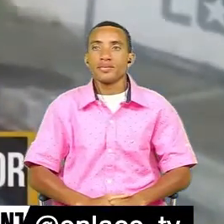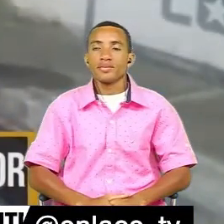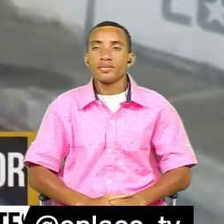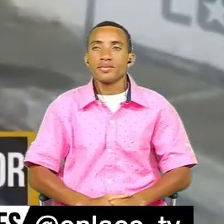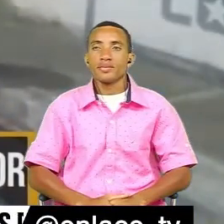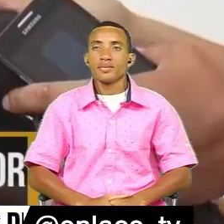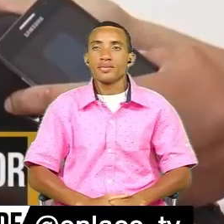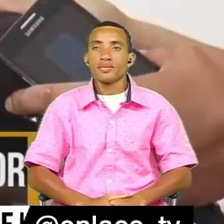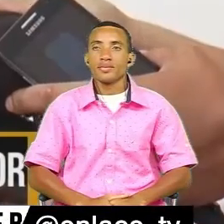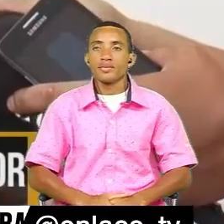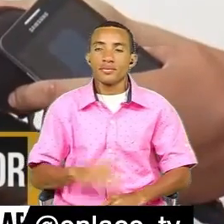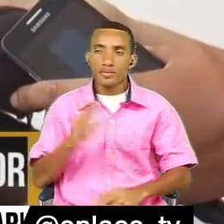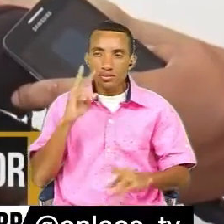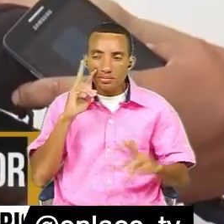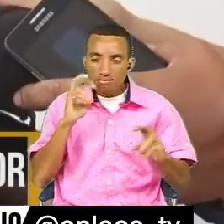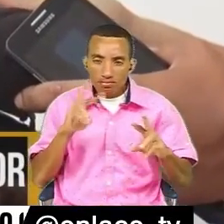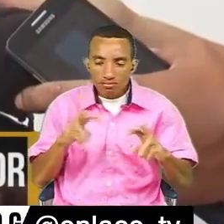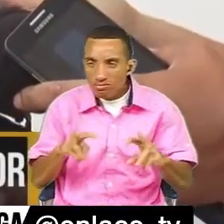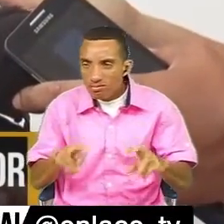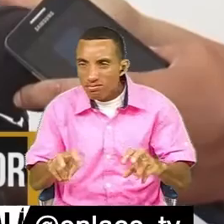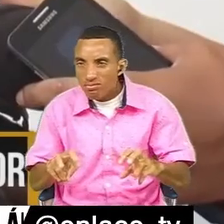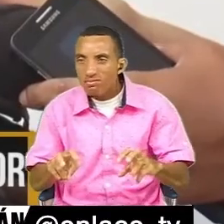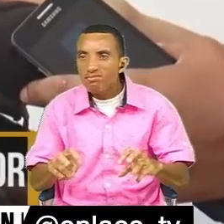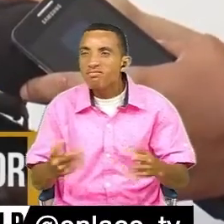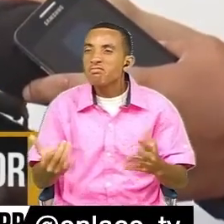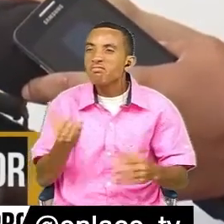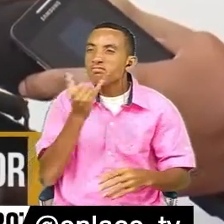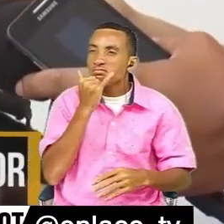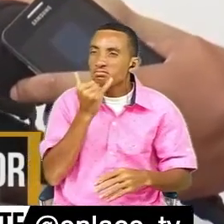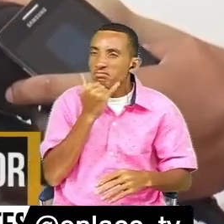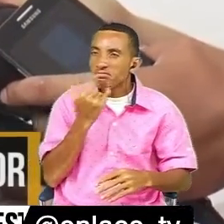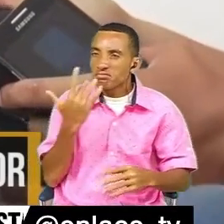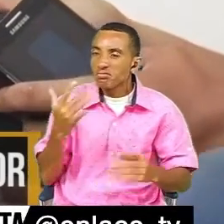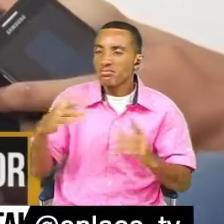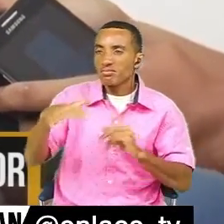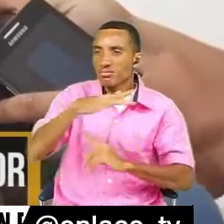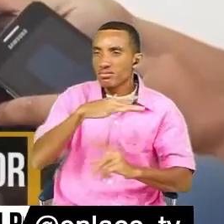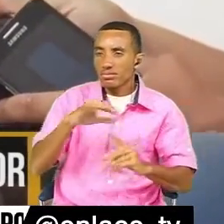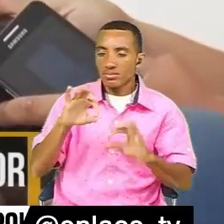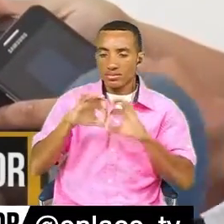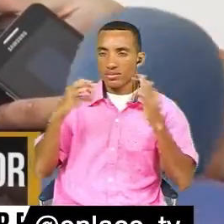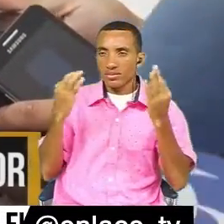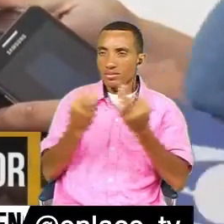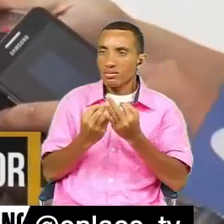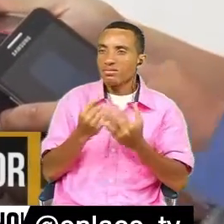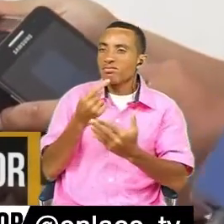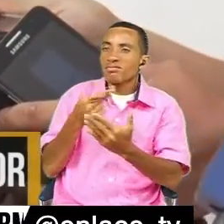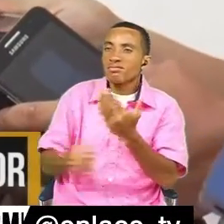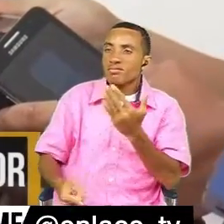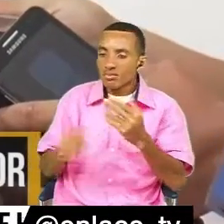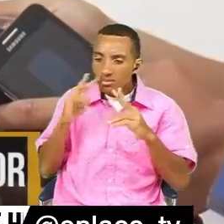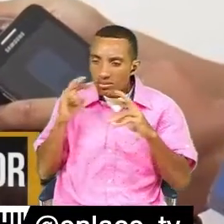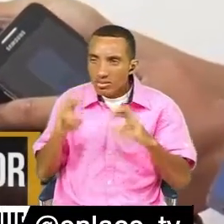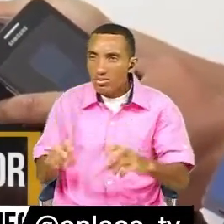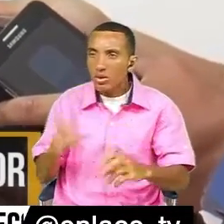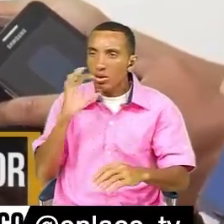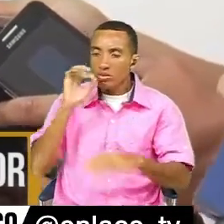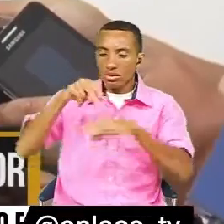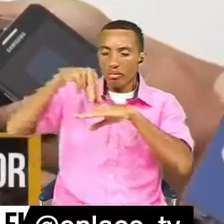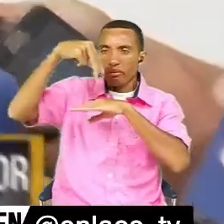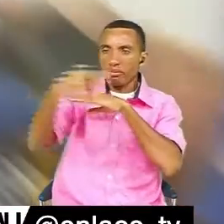Eso estamos indagando, estamos estableciendo realmente cuál fue la situación. Estamos con la familia averiguando qué lo motivó pues